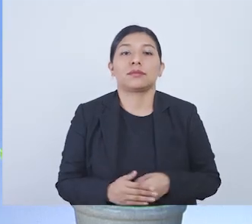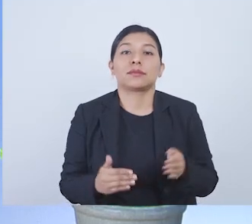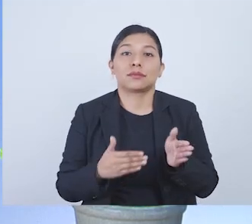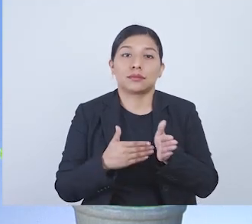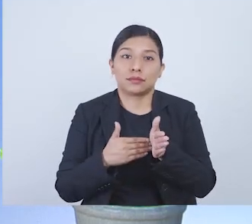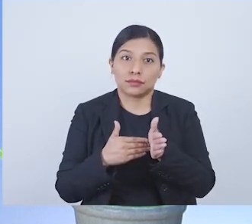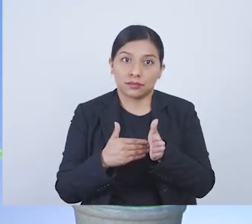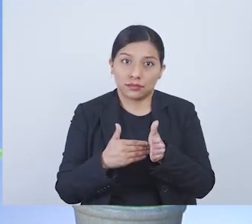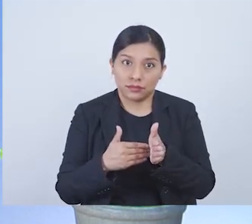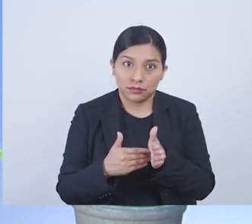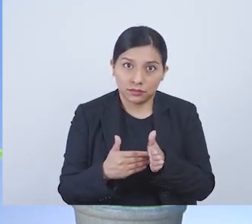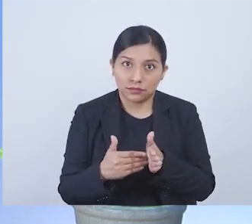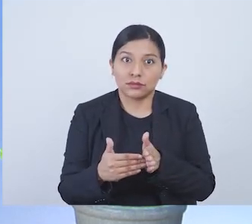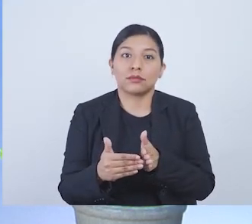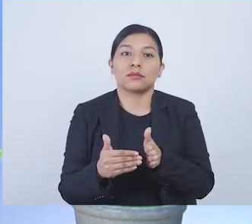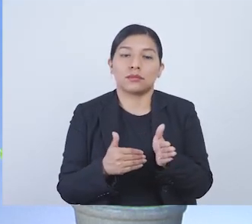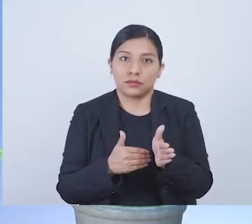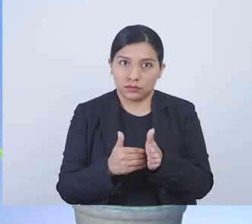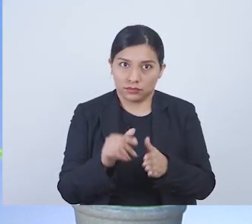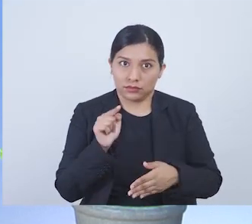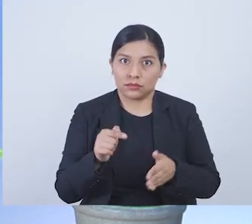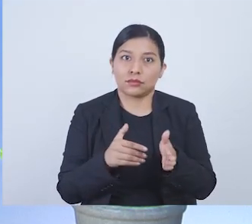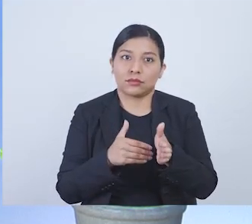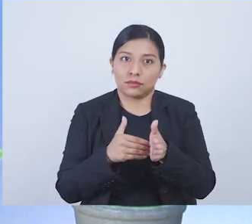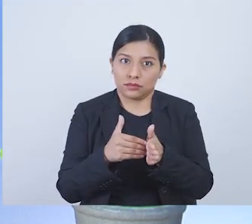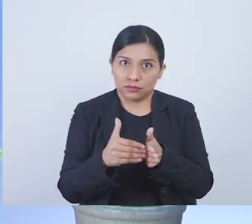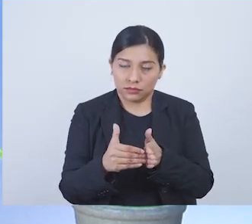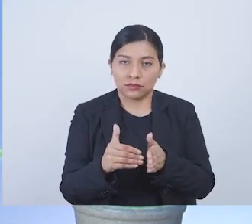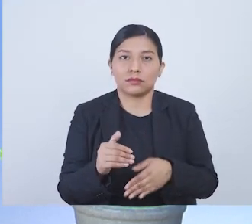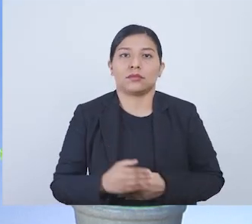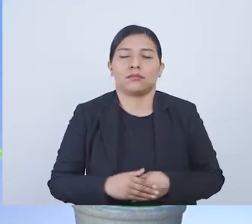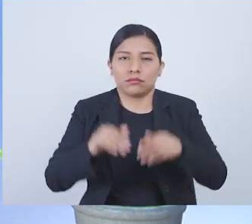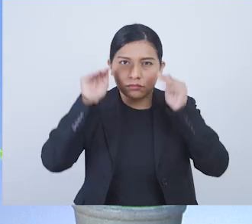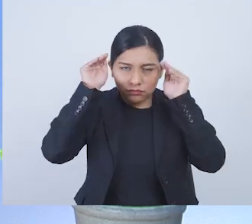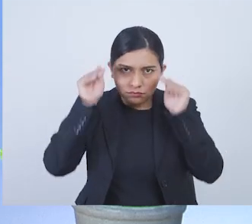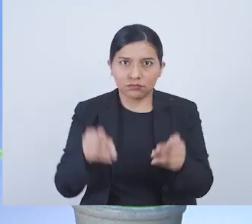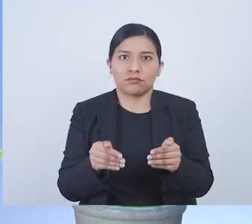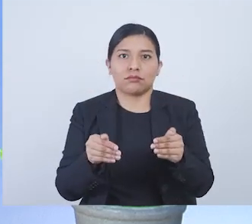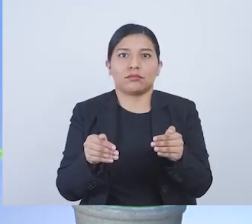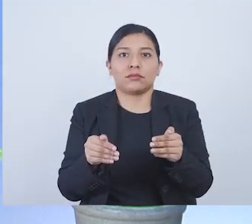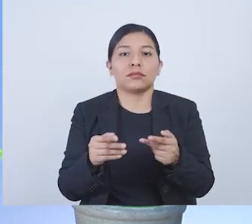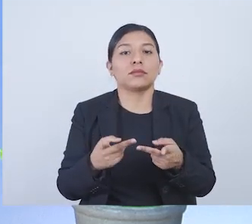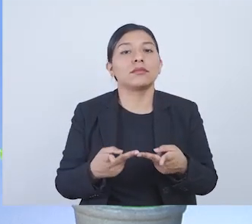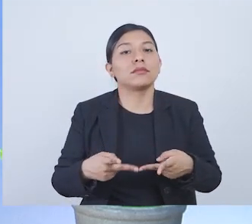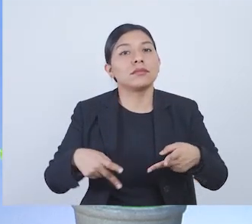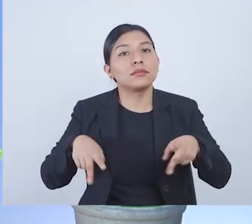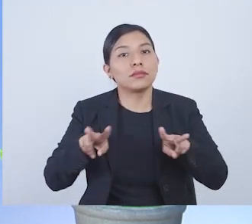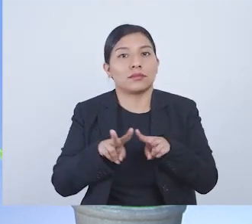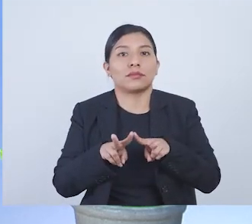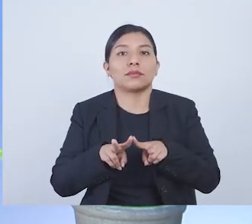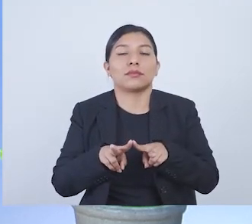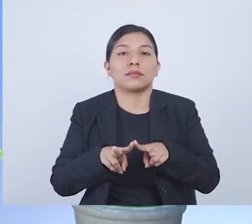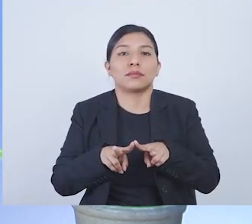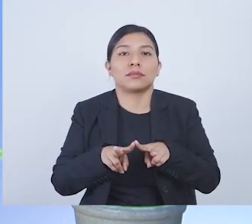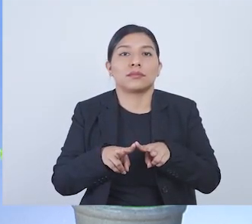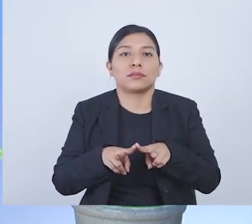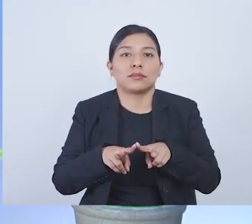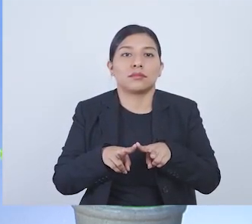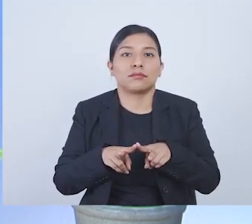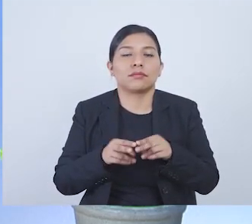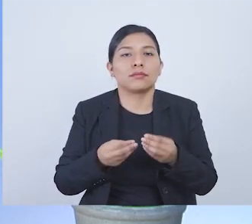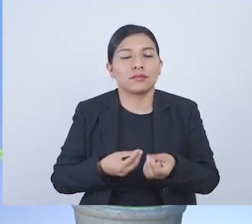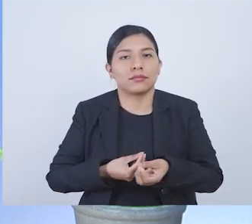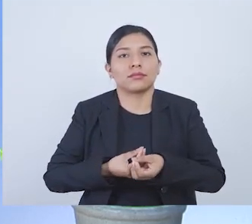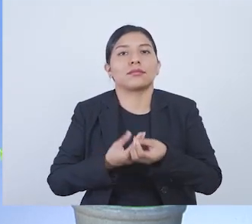iniciar, no tanto iniciar aquí, para inculcar los valores que